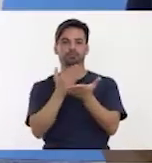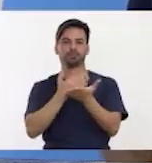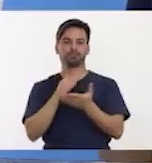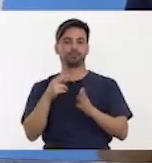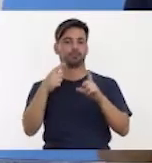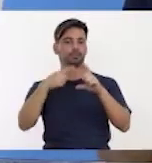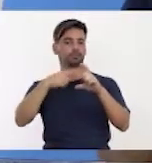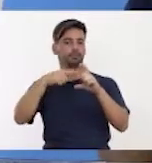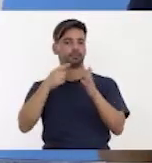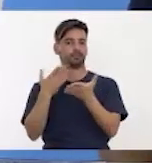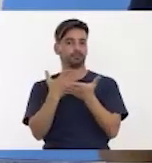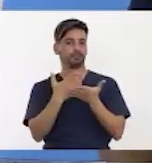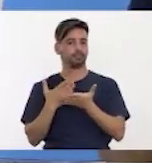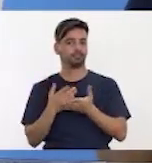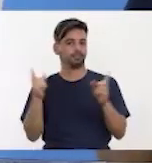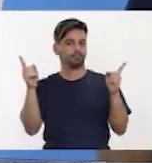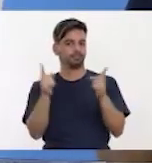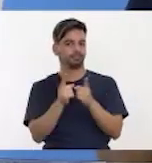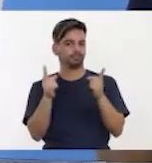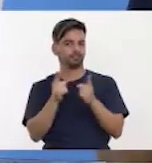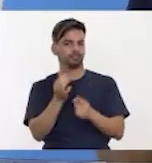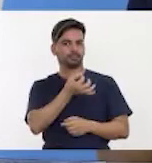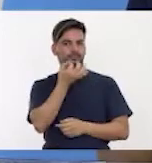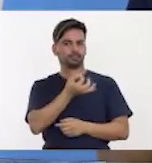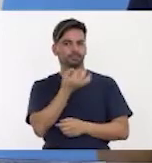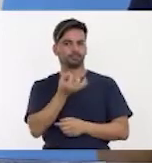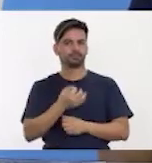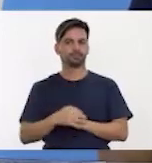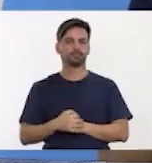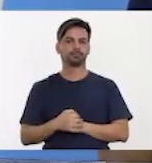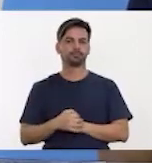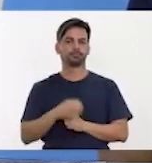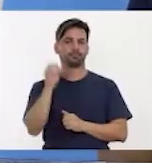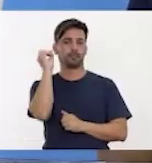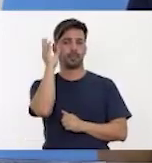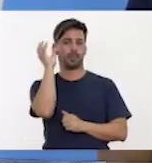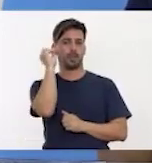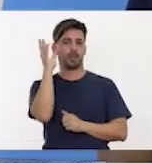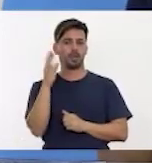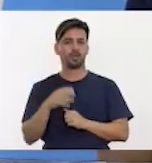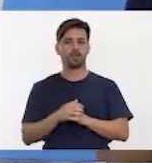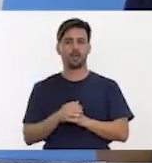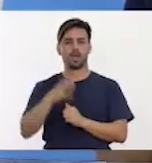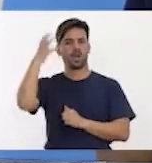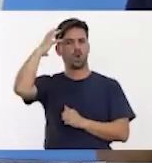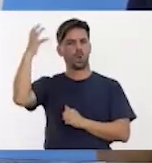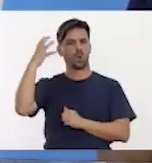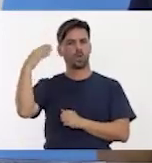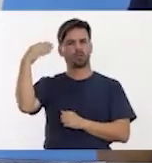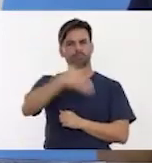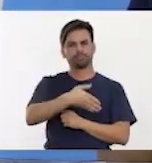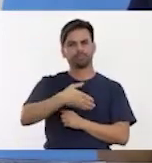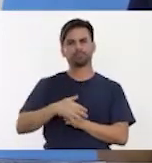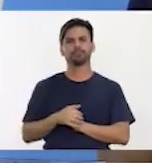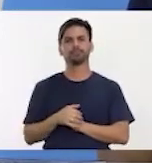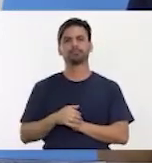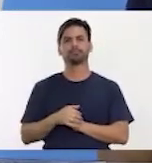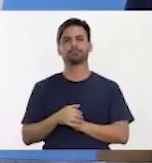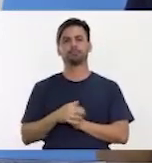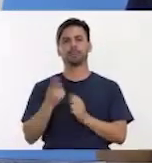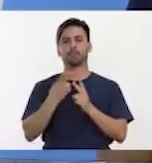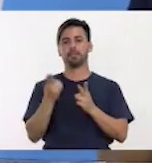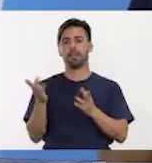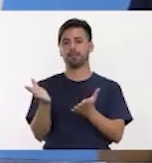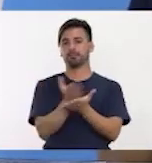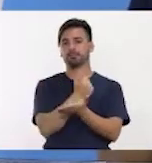Para el estudio de este tema, deben resumir las maniobras del gobierno interventor